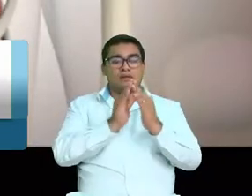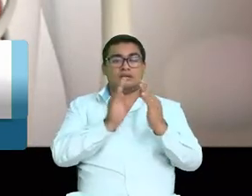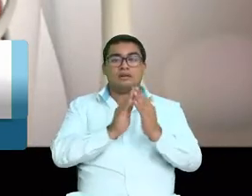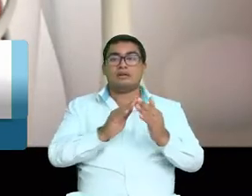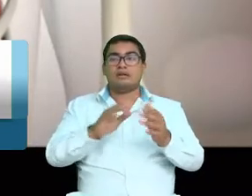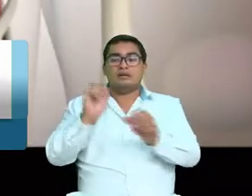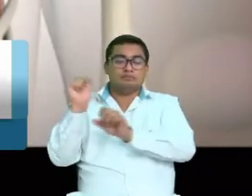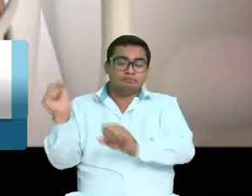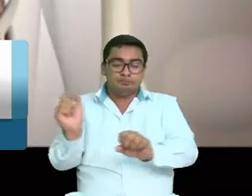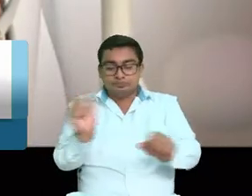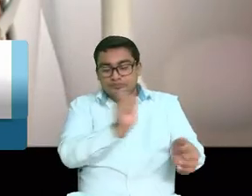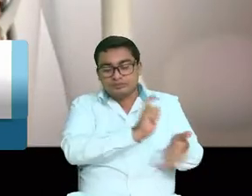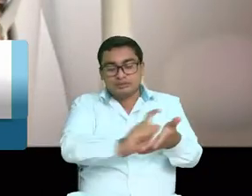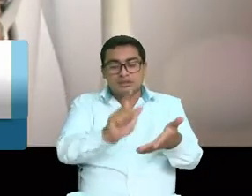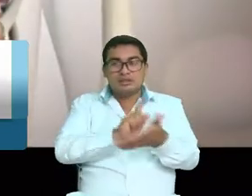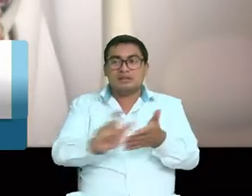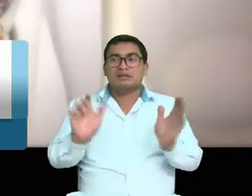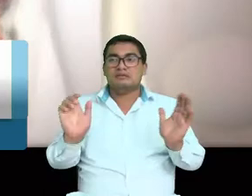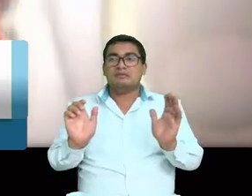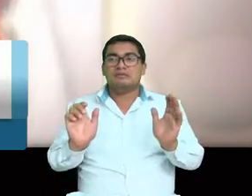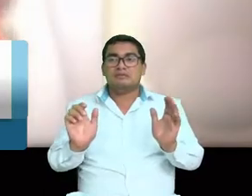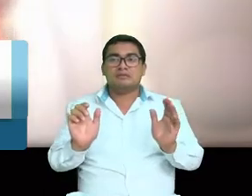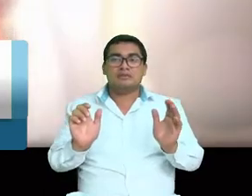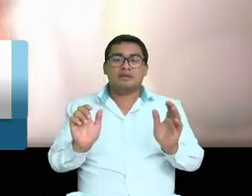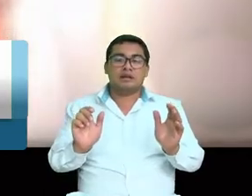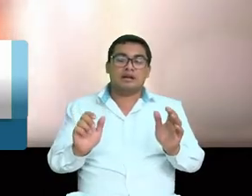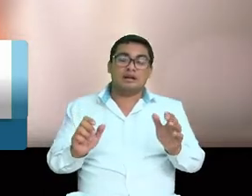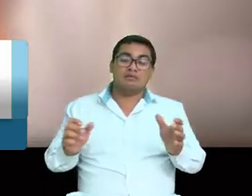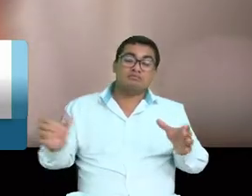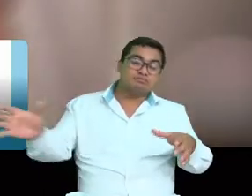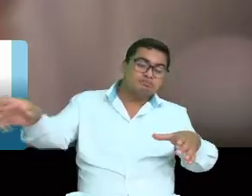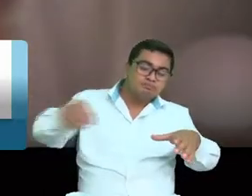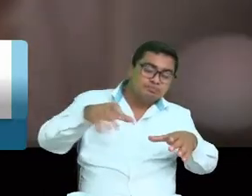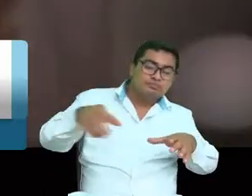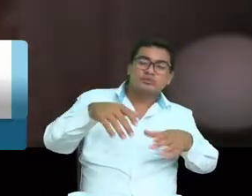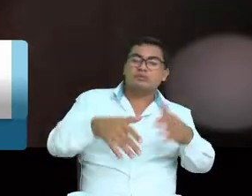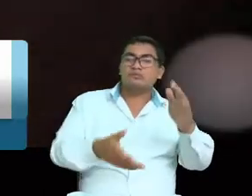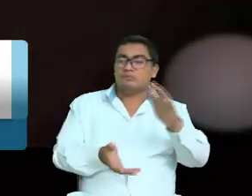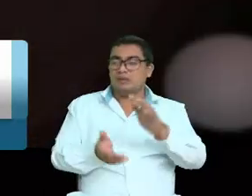limpiar, moverse, botar la basura,